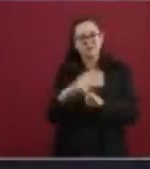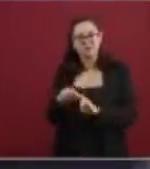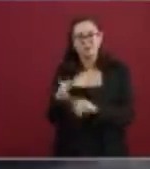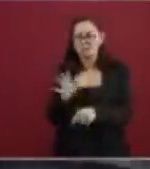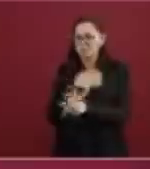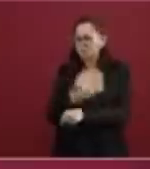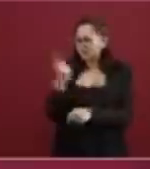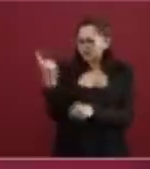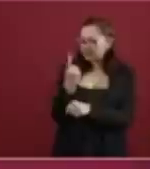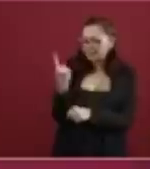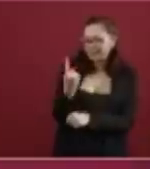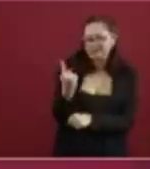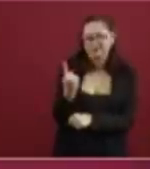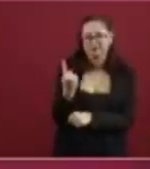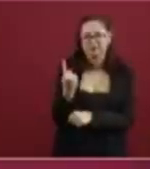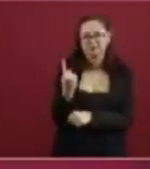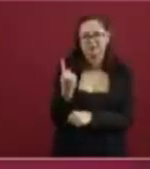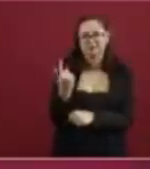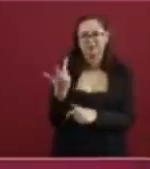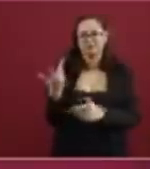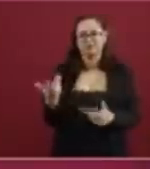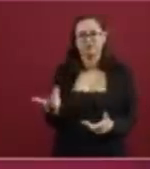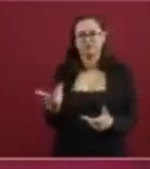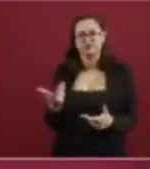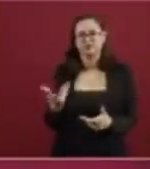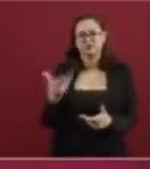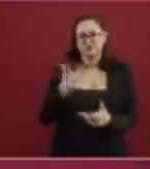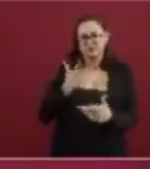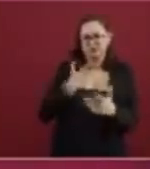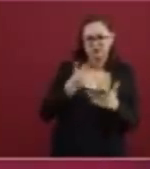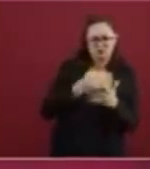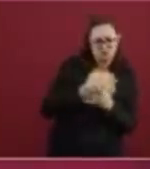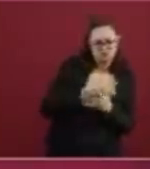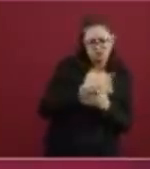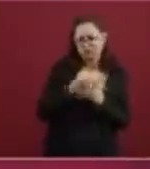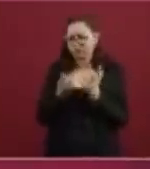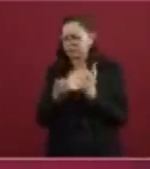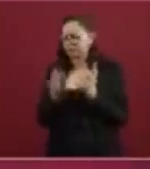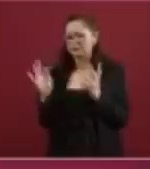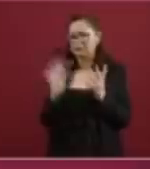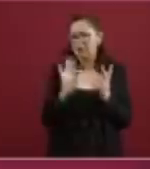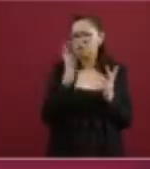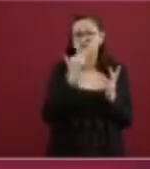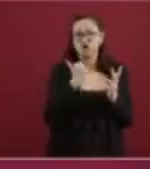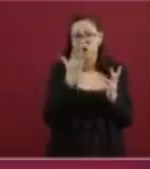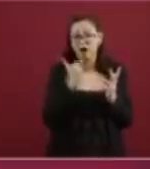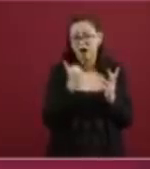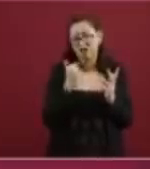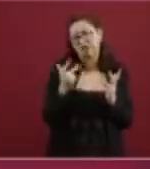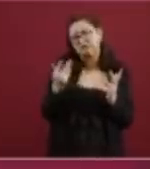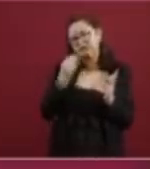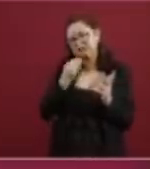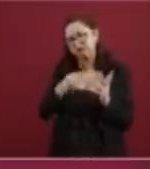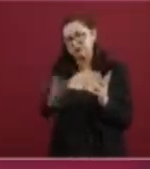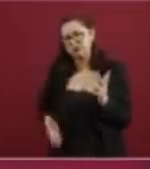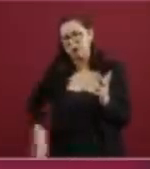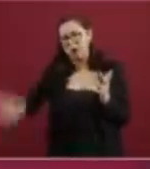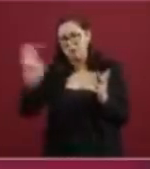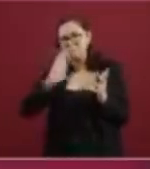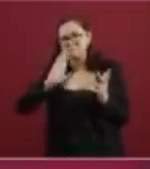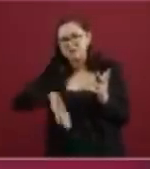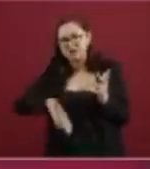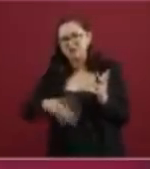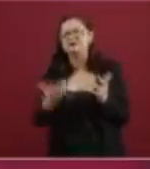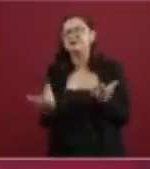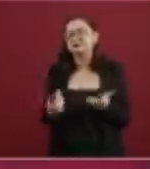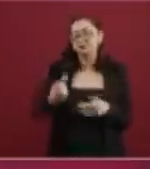no se tienen otras opciones? ¿Por qué no se abren otras opciones? Entonces, se está analizando